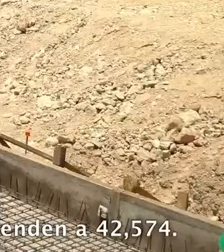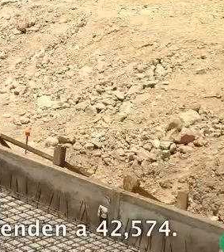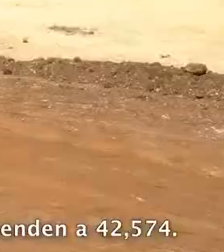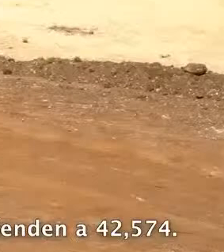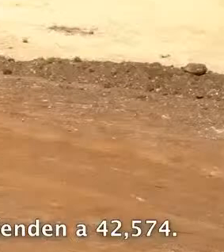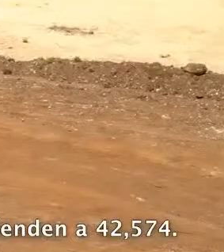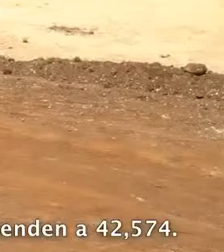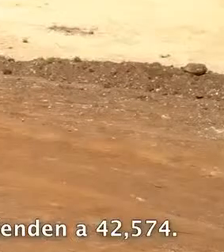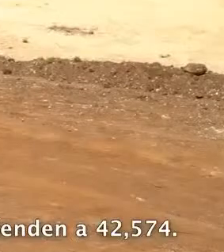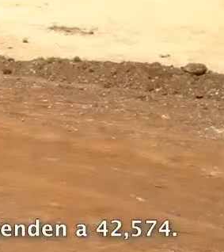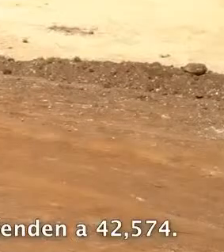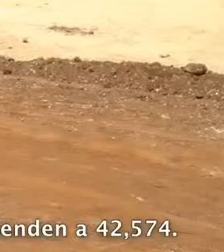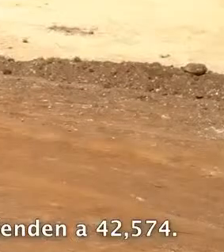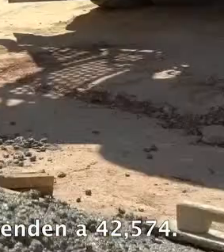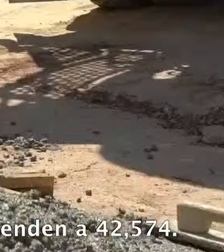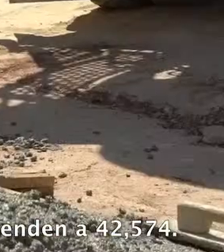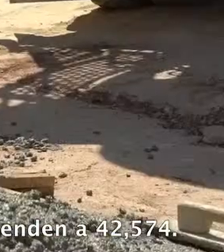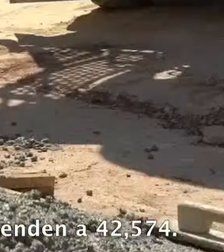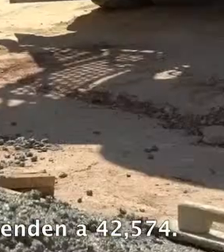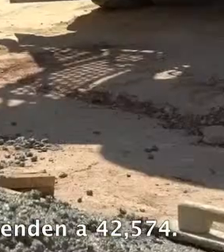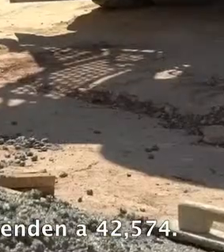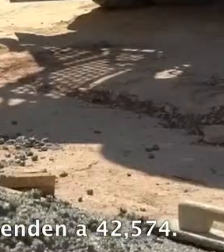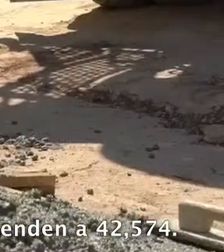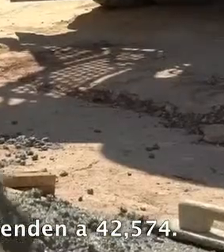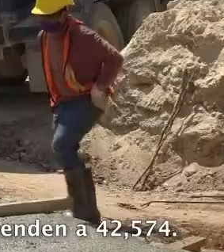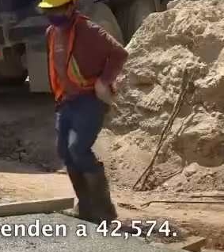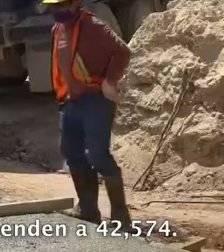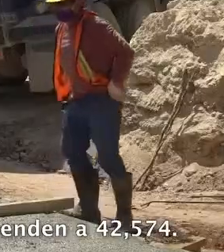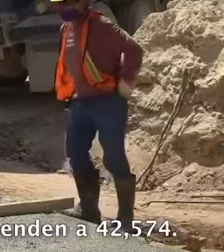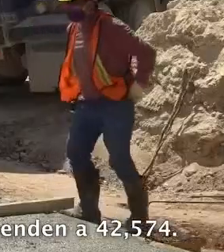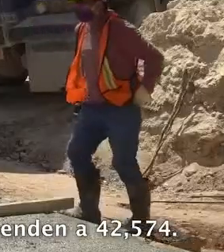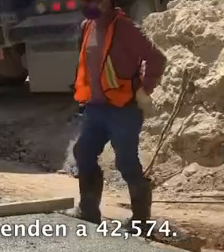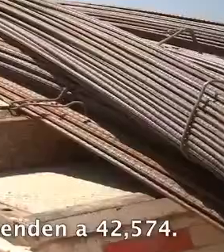hoy, los empleos generados en los 4 tramos ascienden a